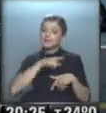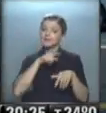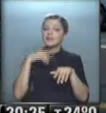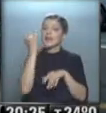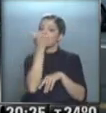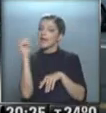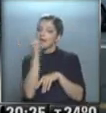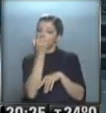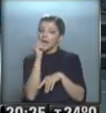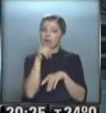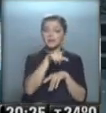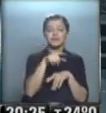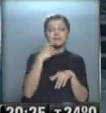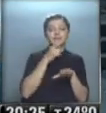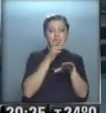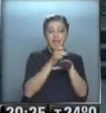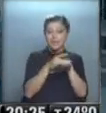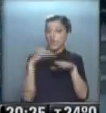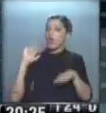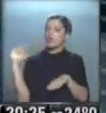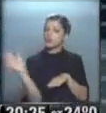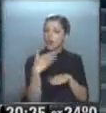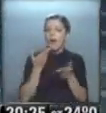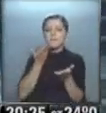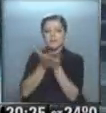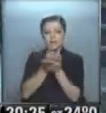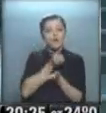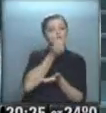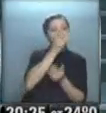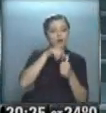une esa cabecera con las paradas anteriores de Flores y Caballito.